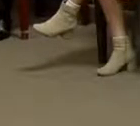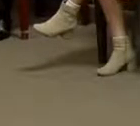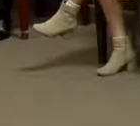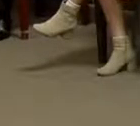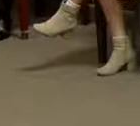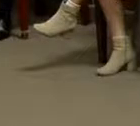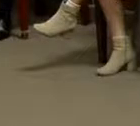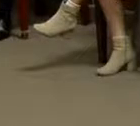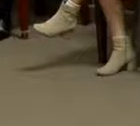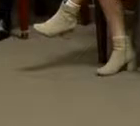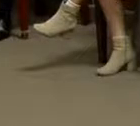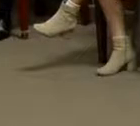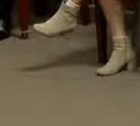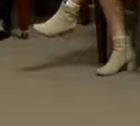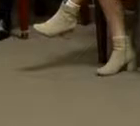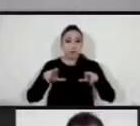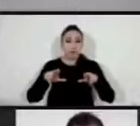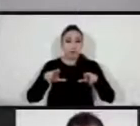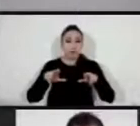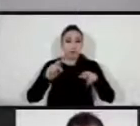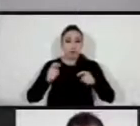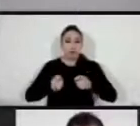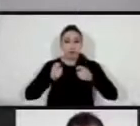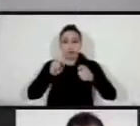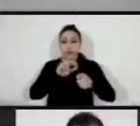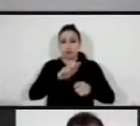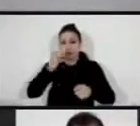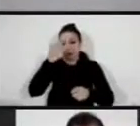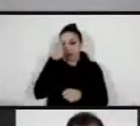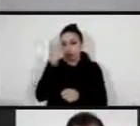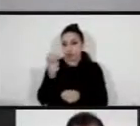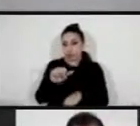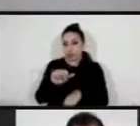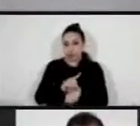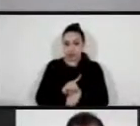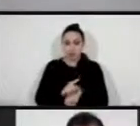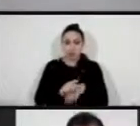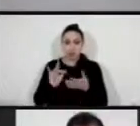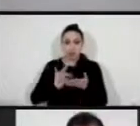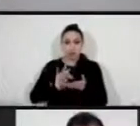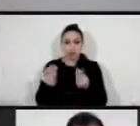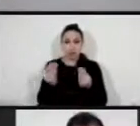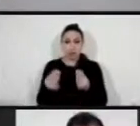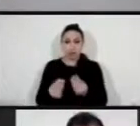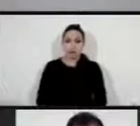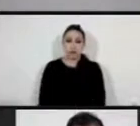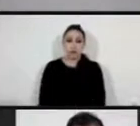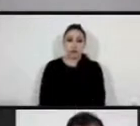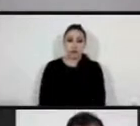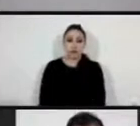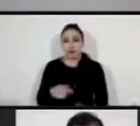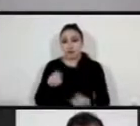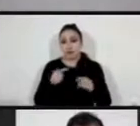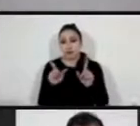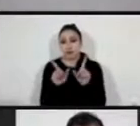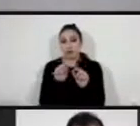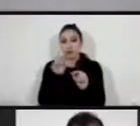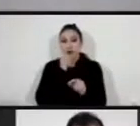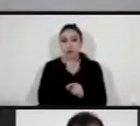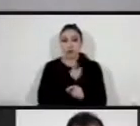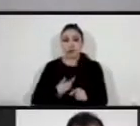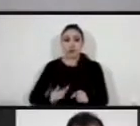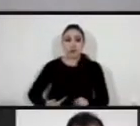representados por los que entregamos este reconocimiento el día de hoy. Muchas gracias. Es cuanto, diputada presidenta.